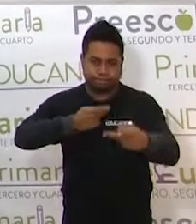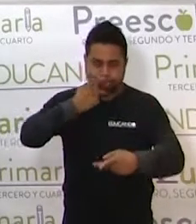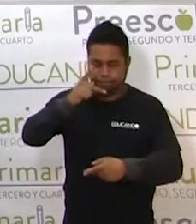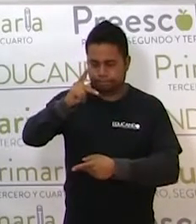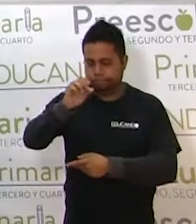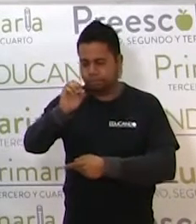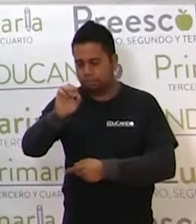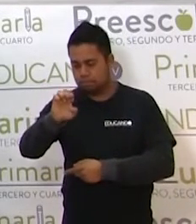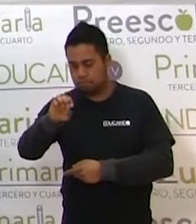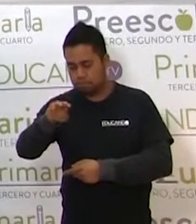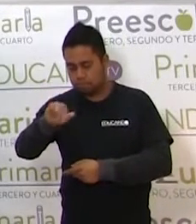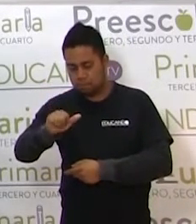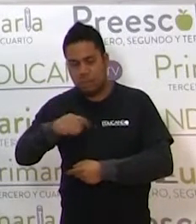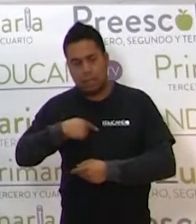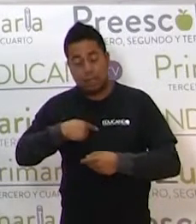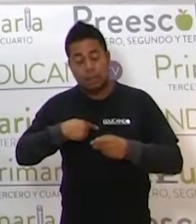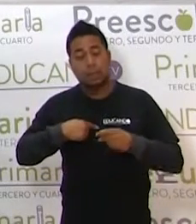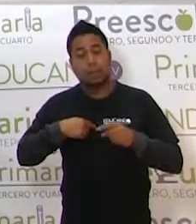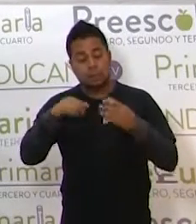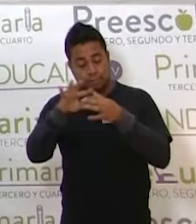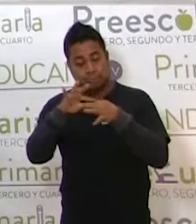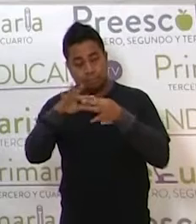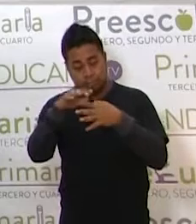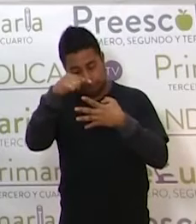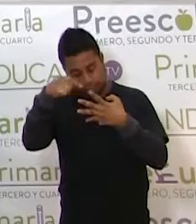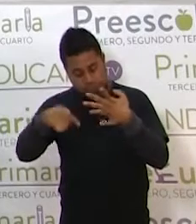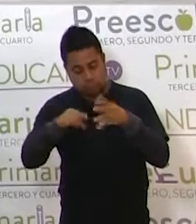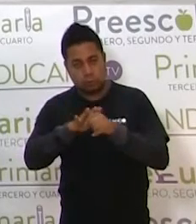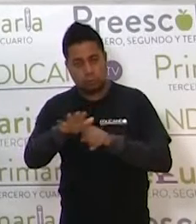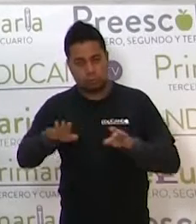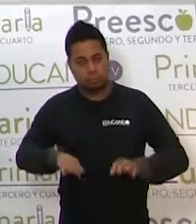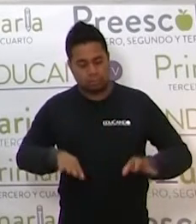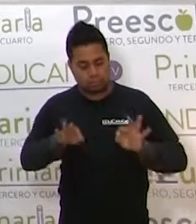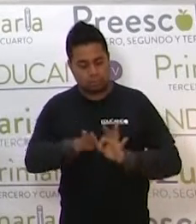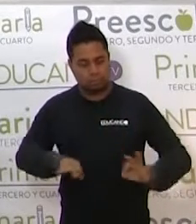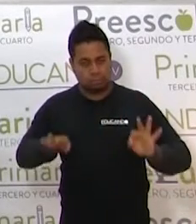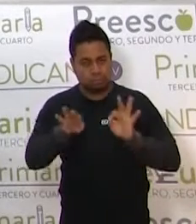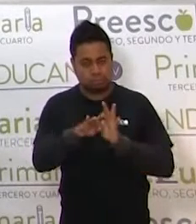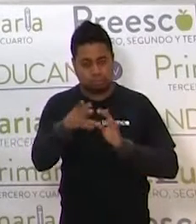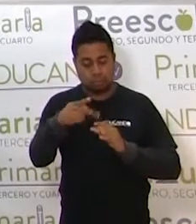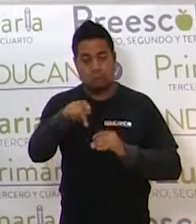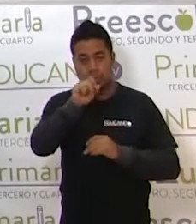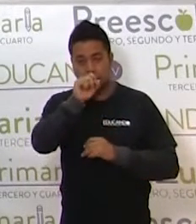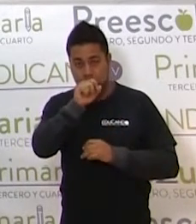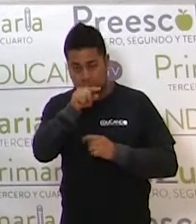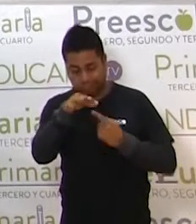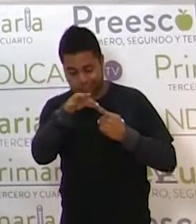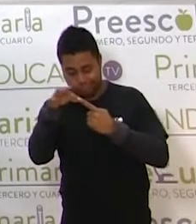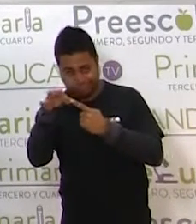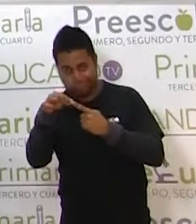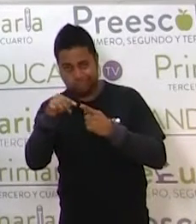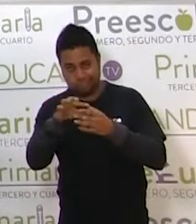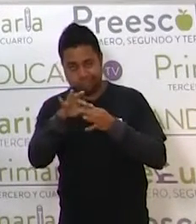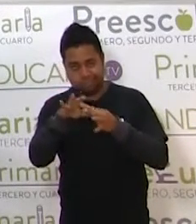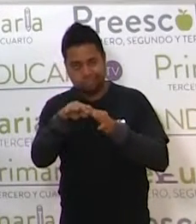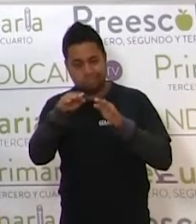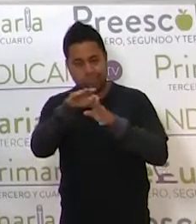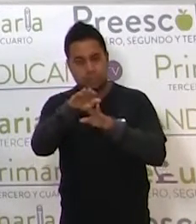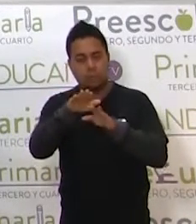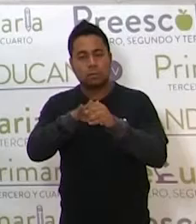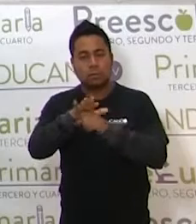características importantes pero sobre todo hicimos realce en lo que es la rima que es una característica fundamental